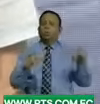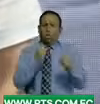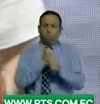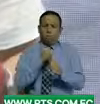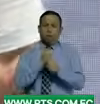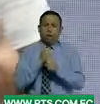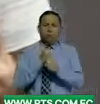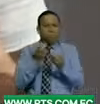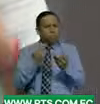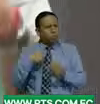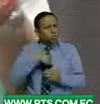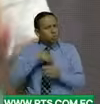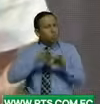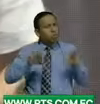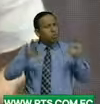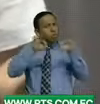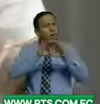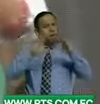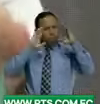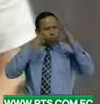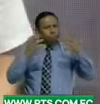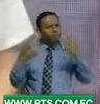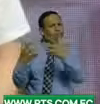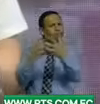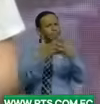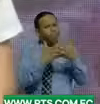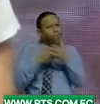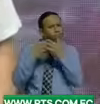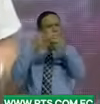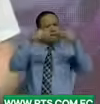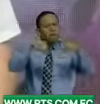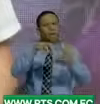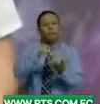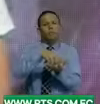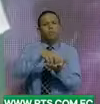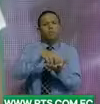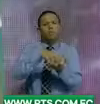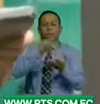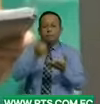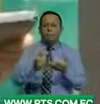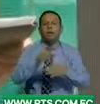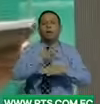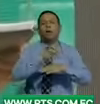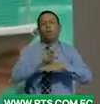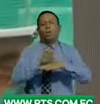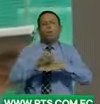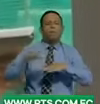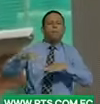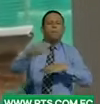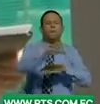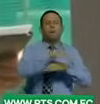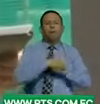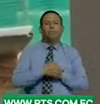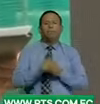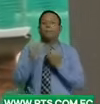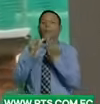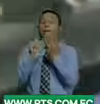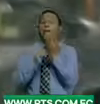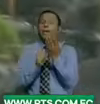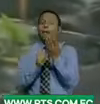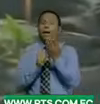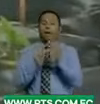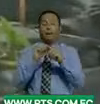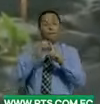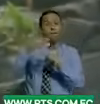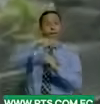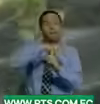Y eso es lo que tenemos que trabajar en conjunto en esta provincia y en todo el país. La ministra del Ambiente, Agua y Transición